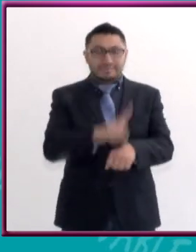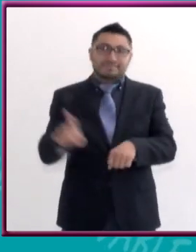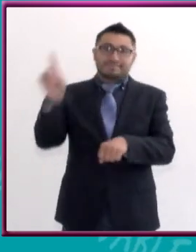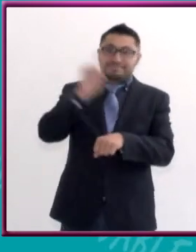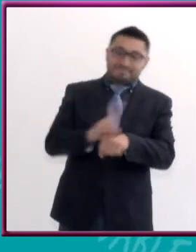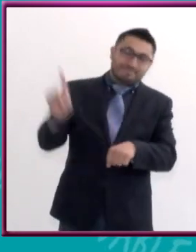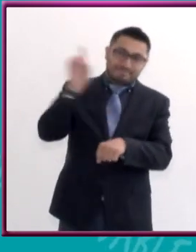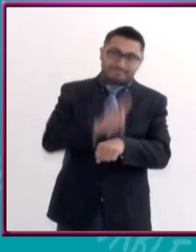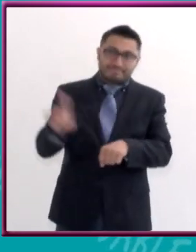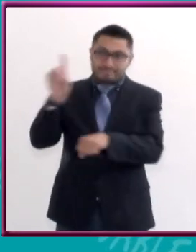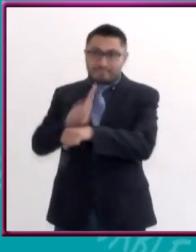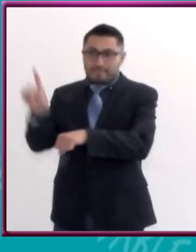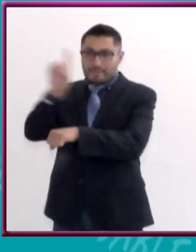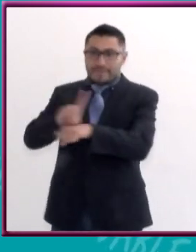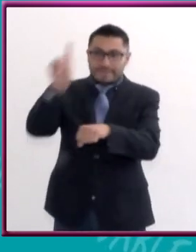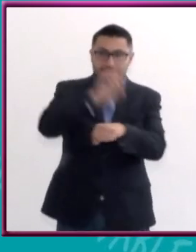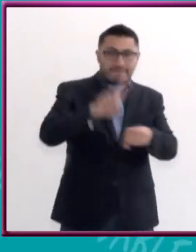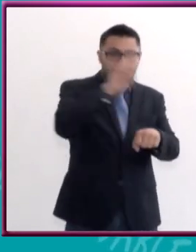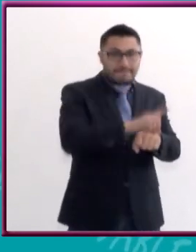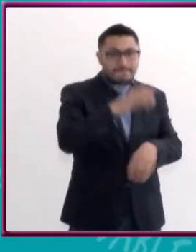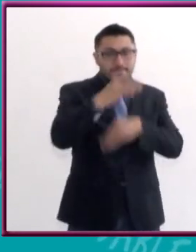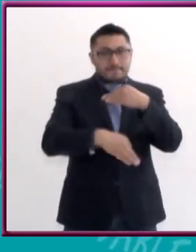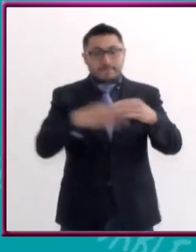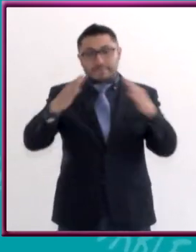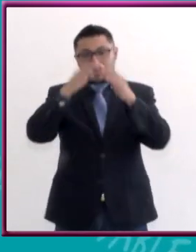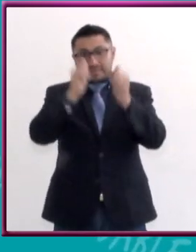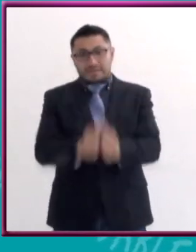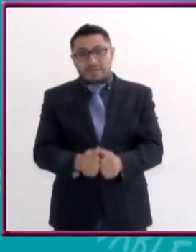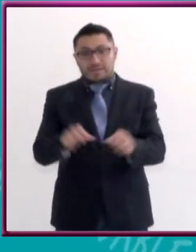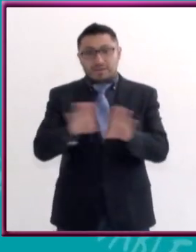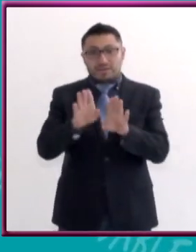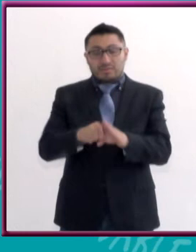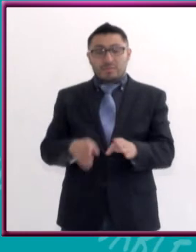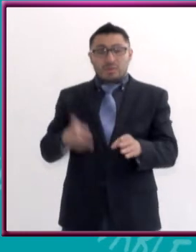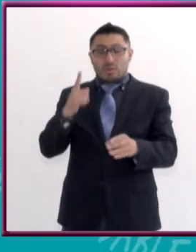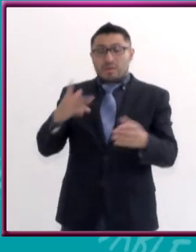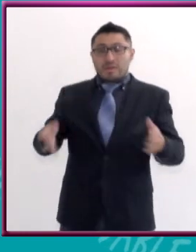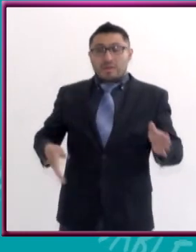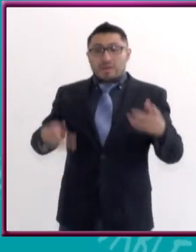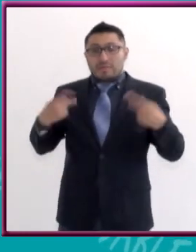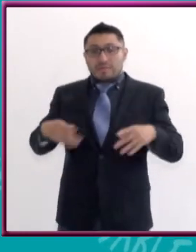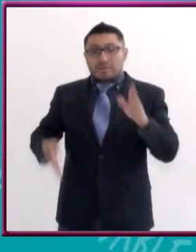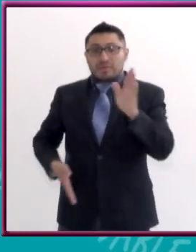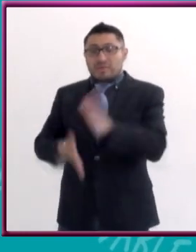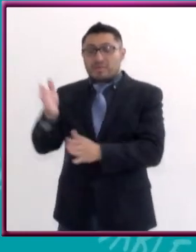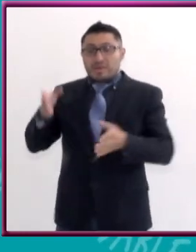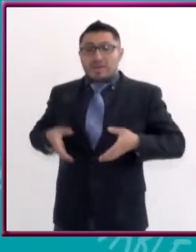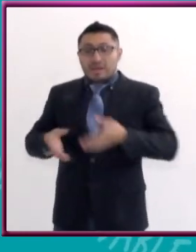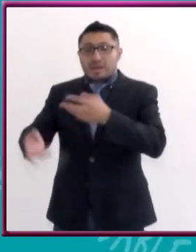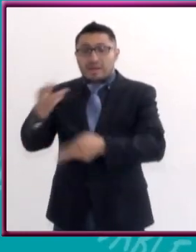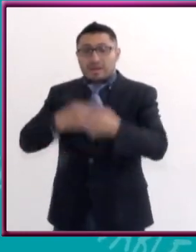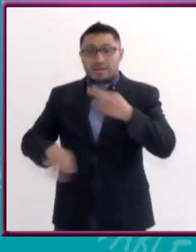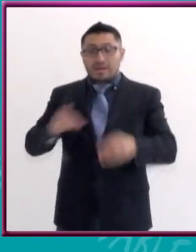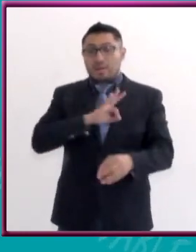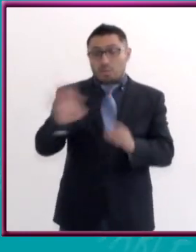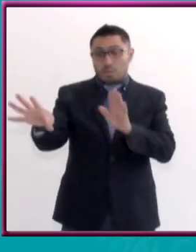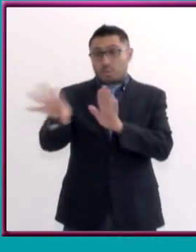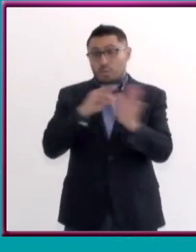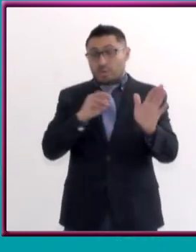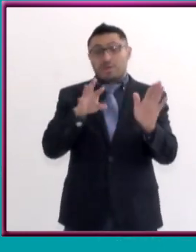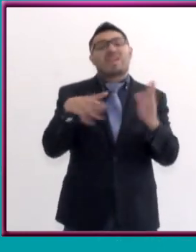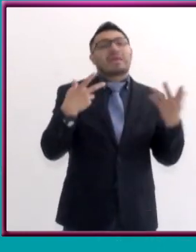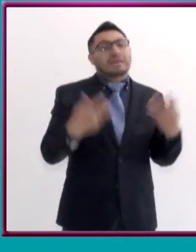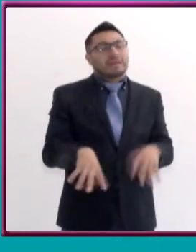Todo el día todos aquí, una persona se puede poner de malas, te lo puede contagiar, o tú despertar de malas nada más porque sí contagiar a